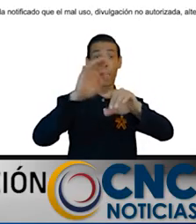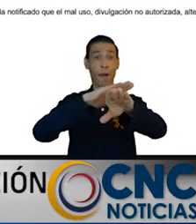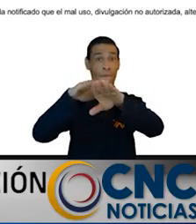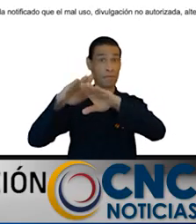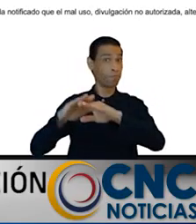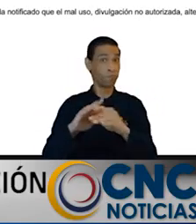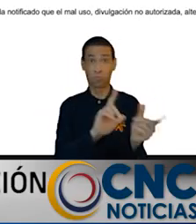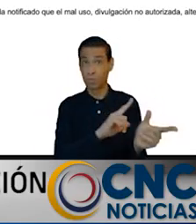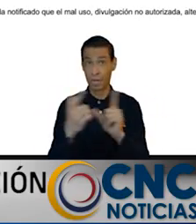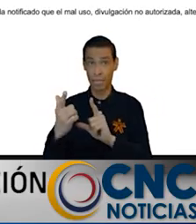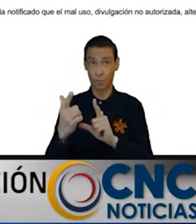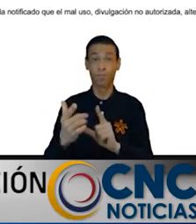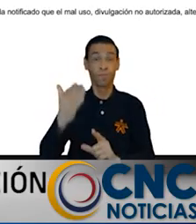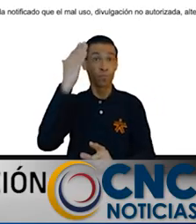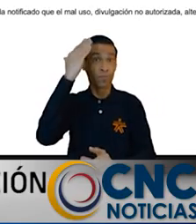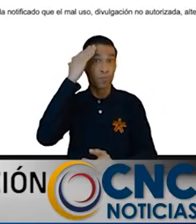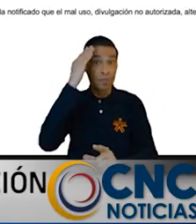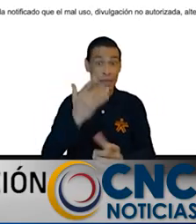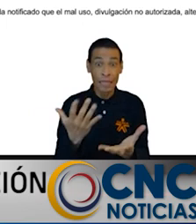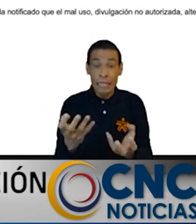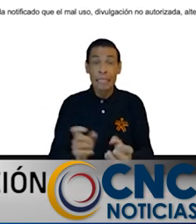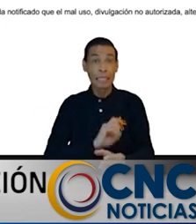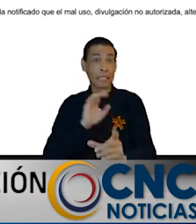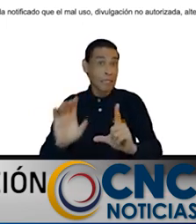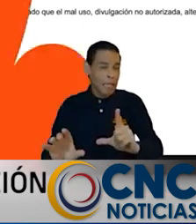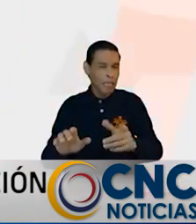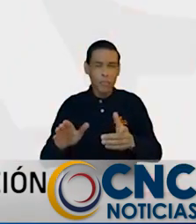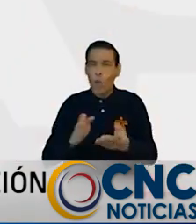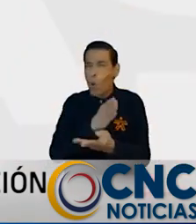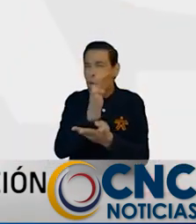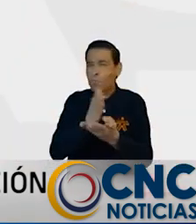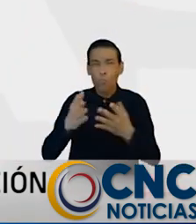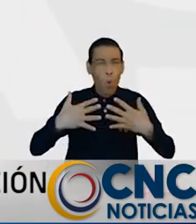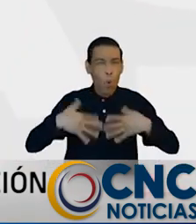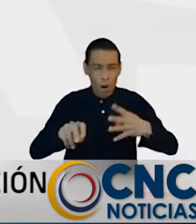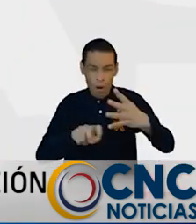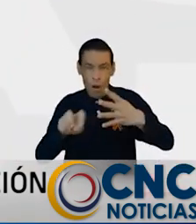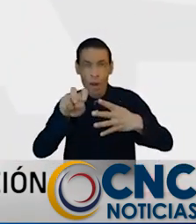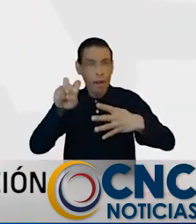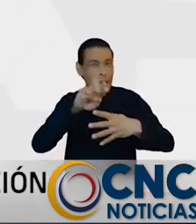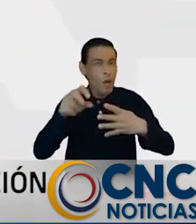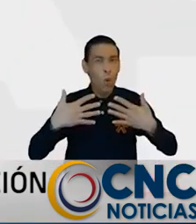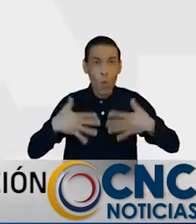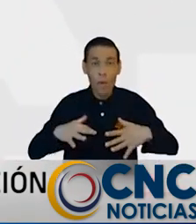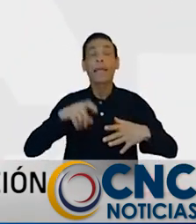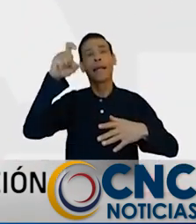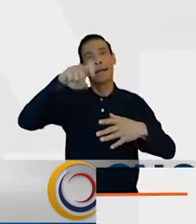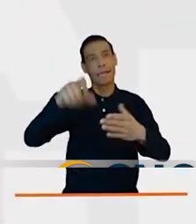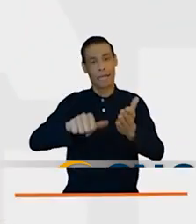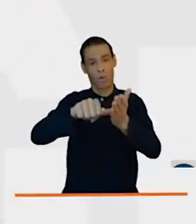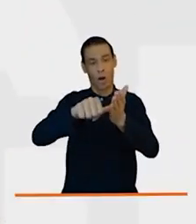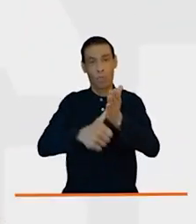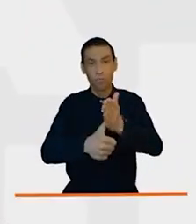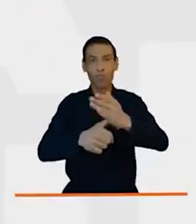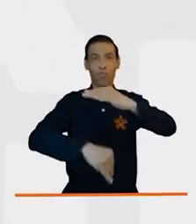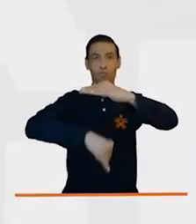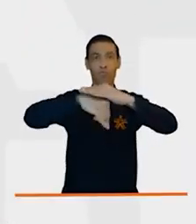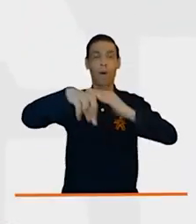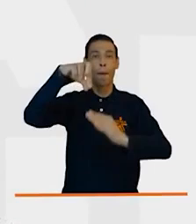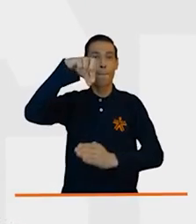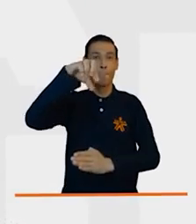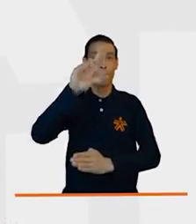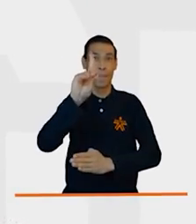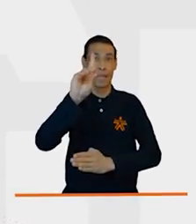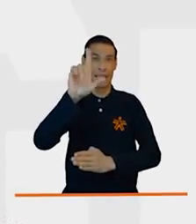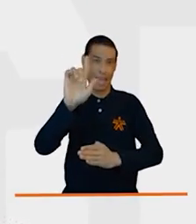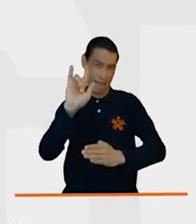y listo. Recuerda que, para la inscripción a un programa de formación de cualquier nivel, es necesario cargar tu documento de